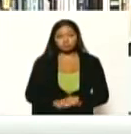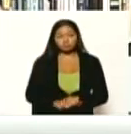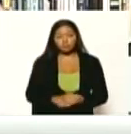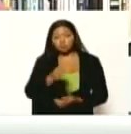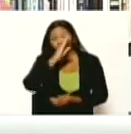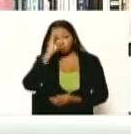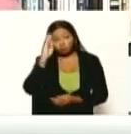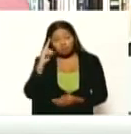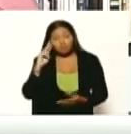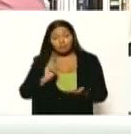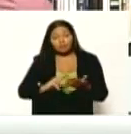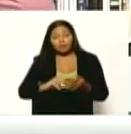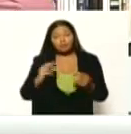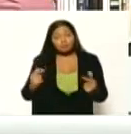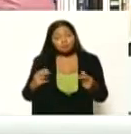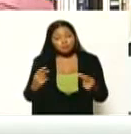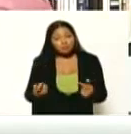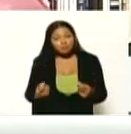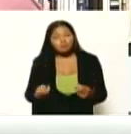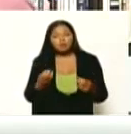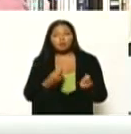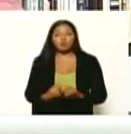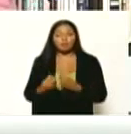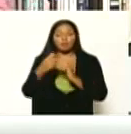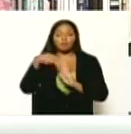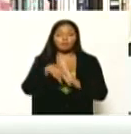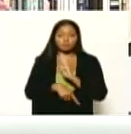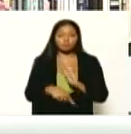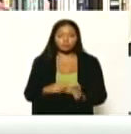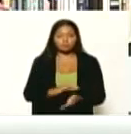Diosdado, una reactivación económica de la economía profunda,